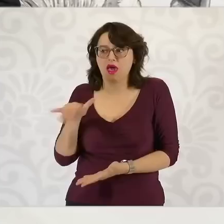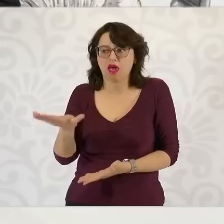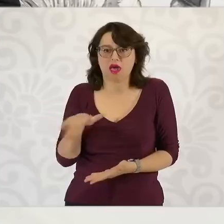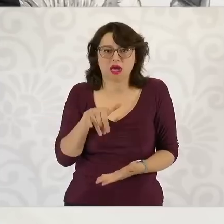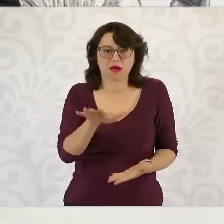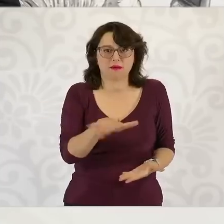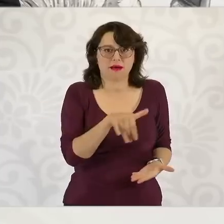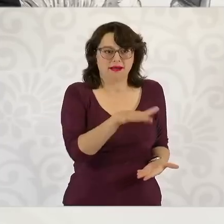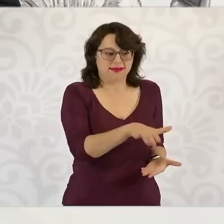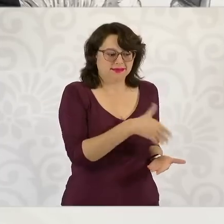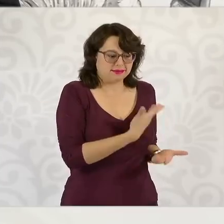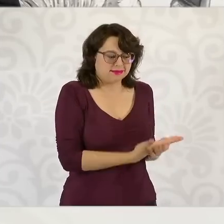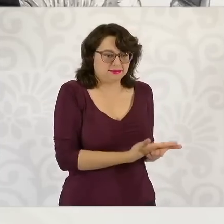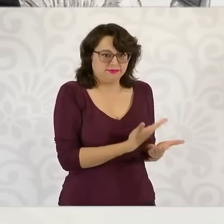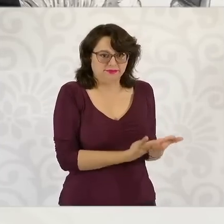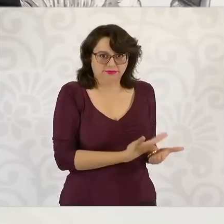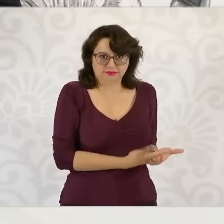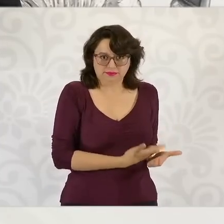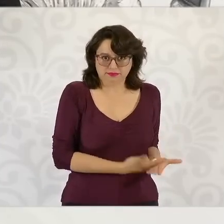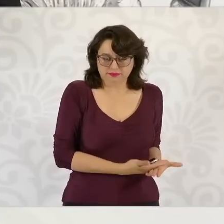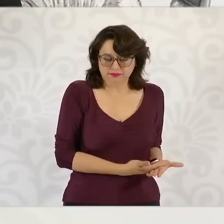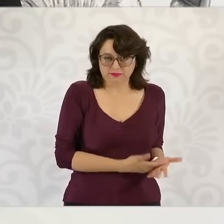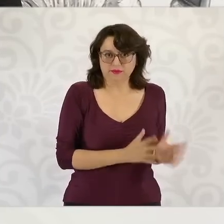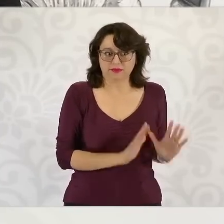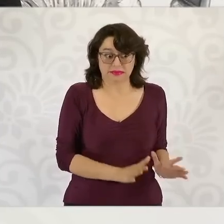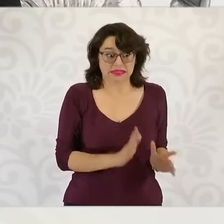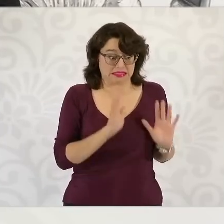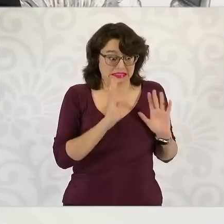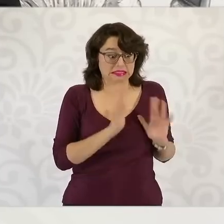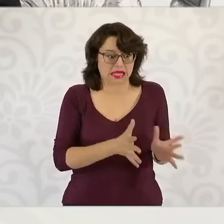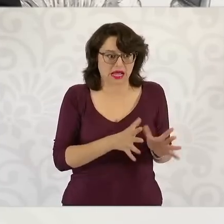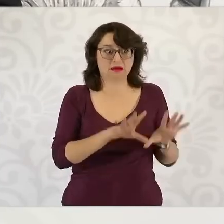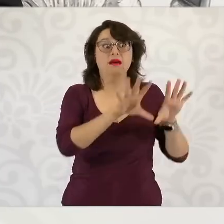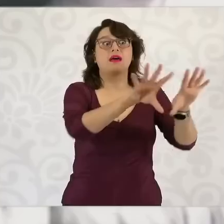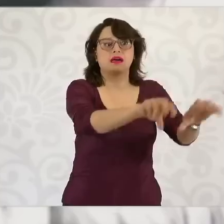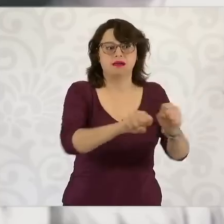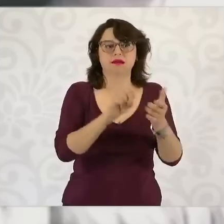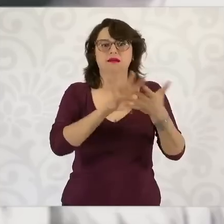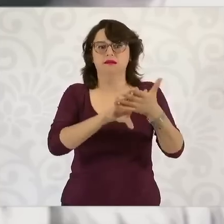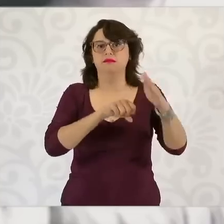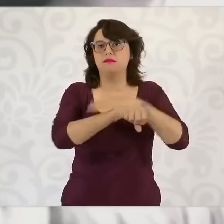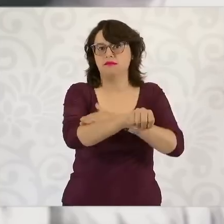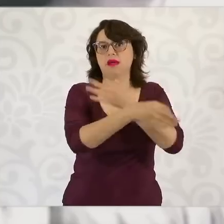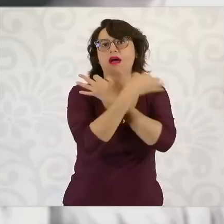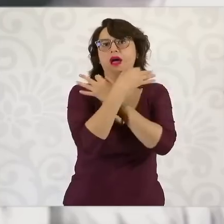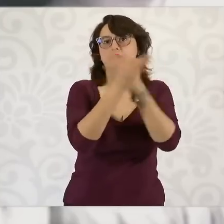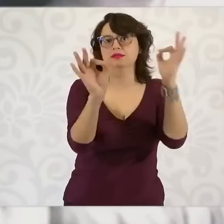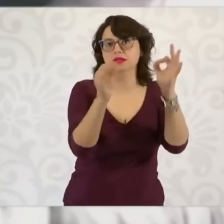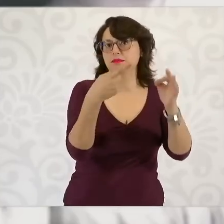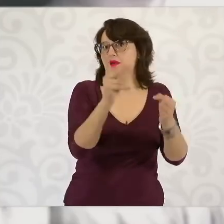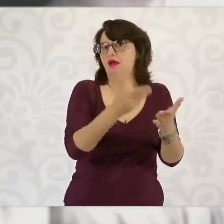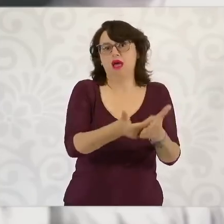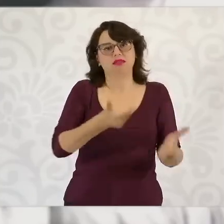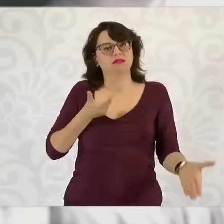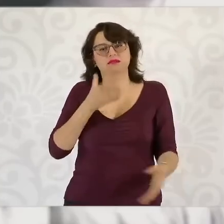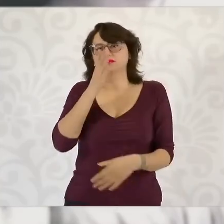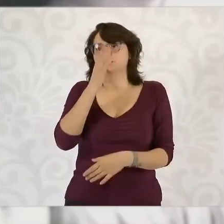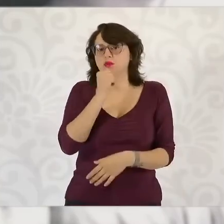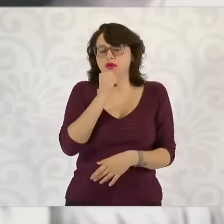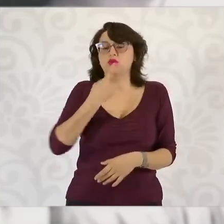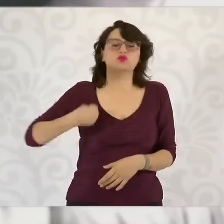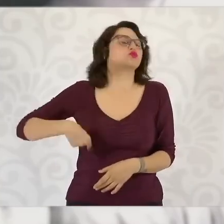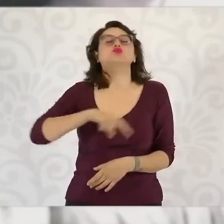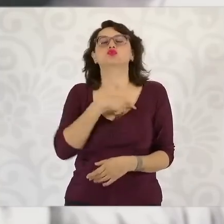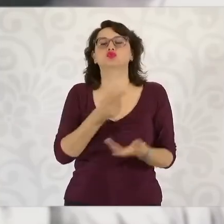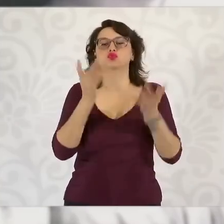de responsabilidades penales federales, en este caso, con las autoridades locales.